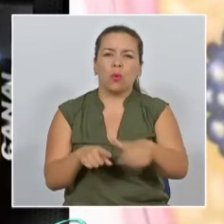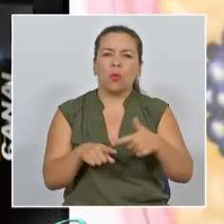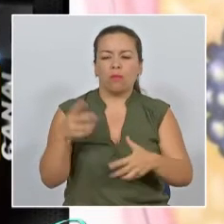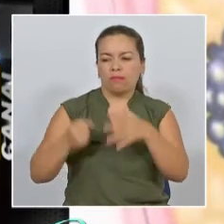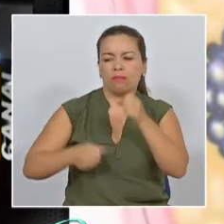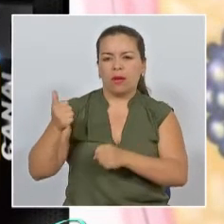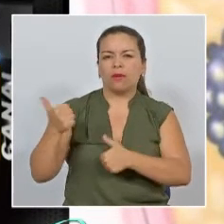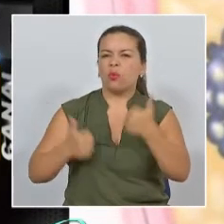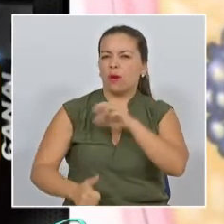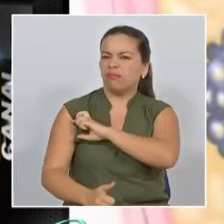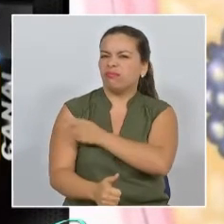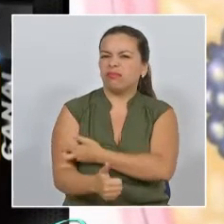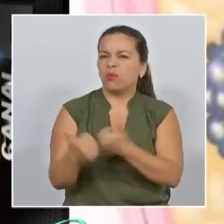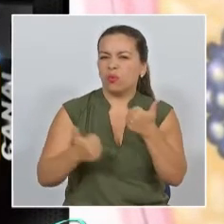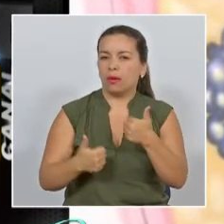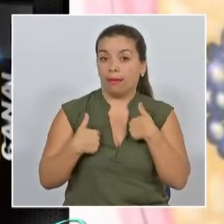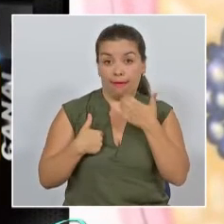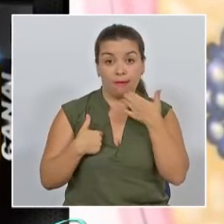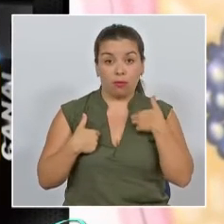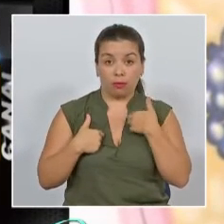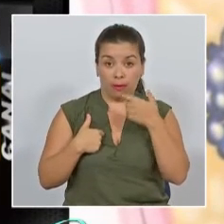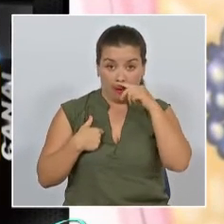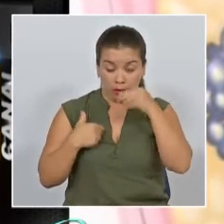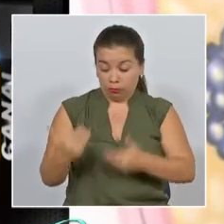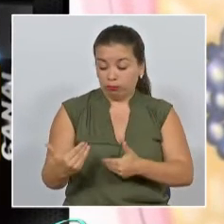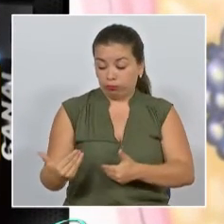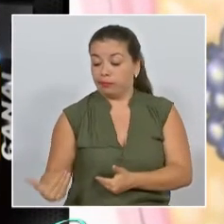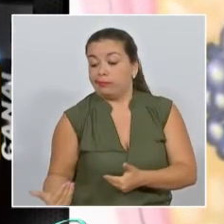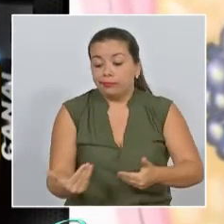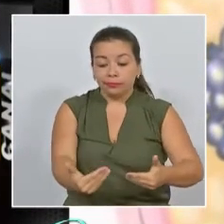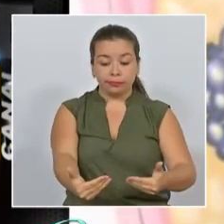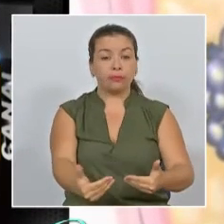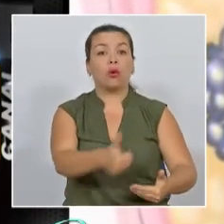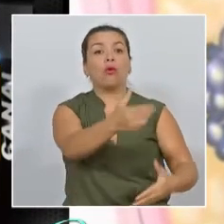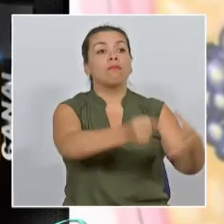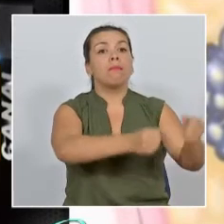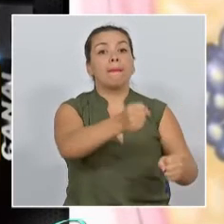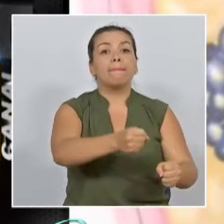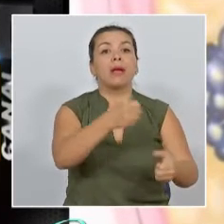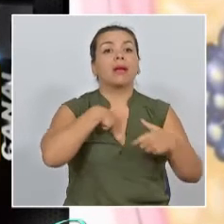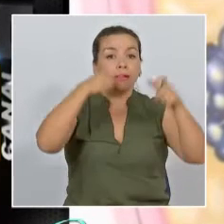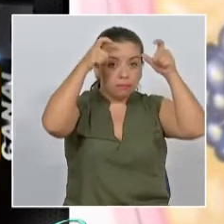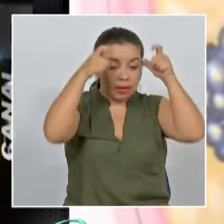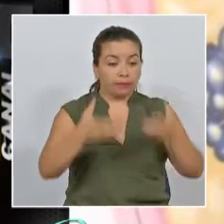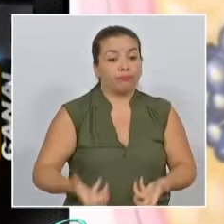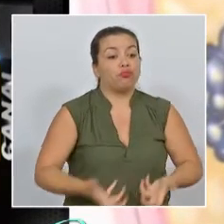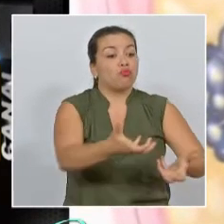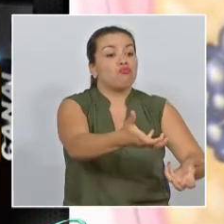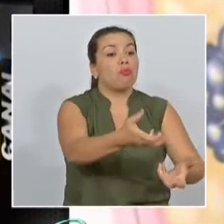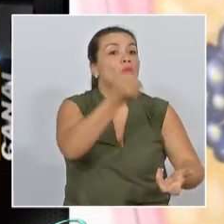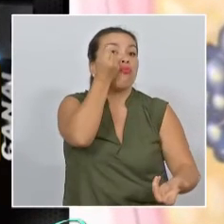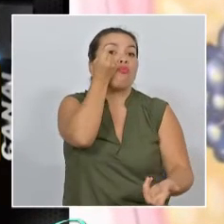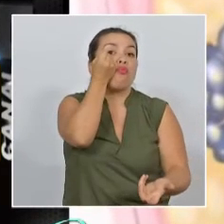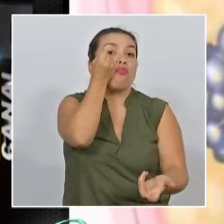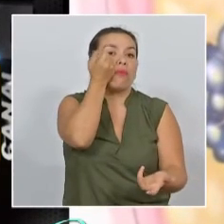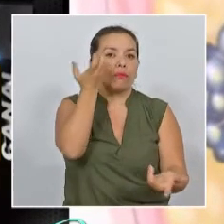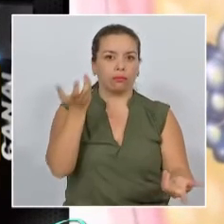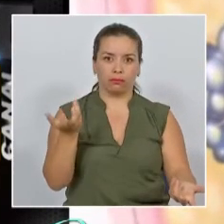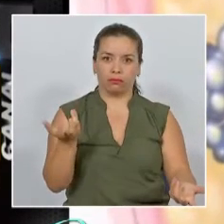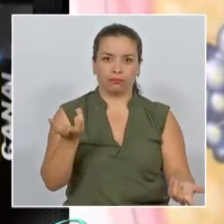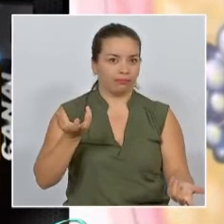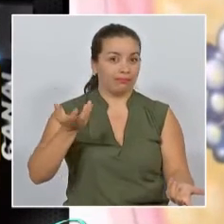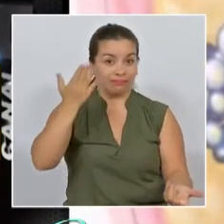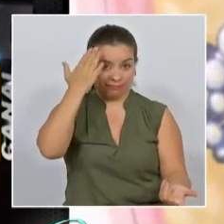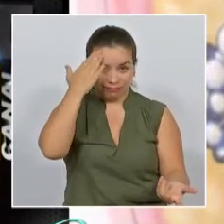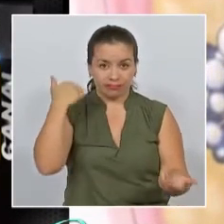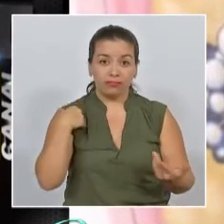Porque un cuento es yo quitar a un niño de la leche materna y pegarlo a la teta de una vaca. Que es la leche, en polvo y eso. Ajá. Y resulta que es que el